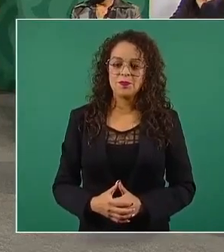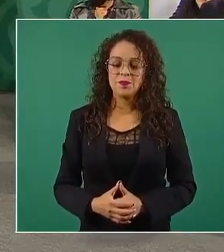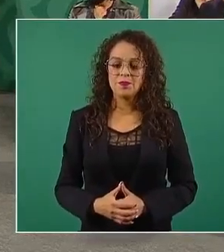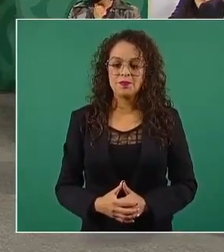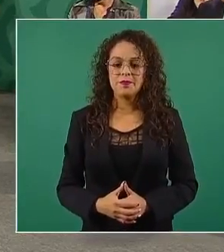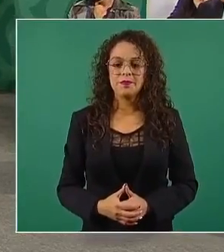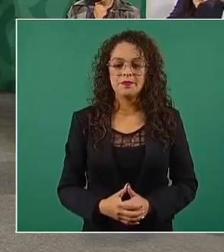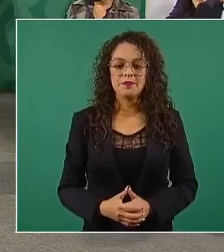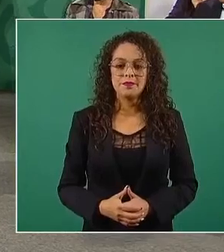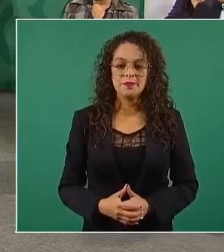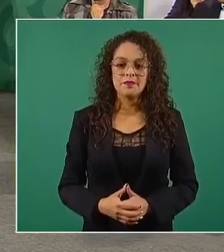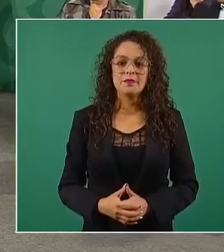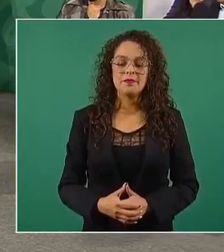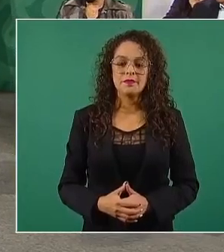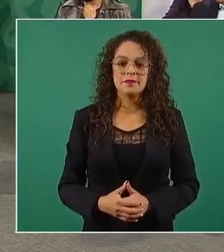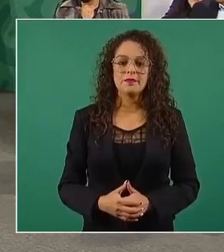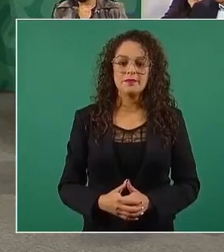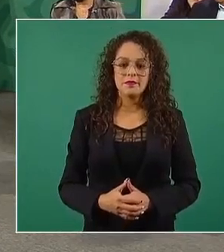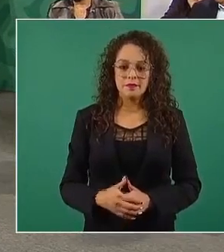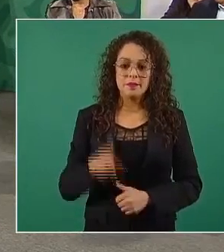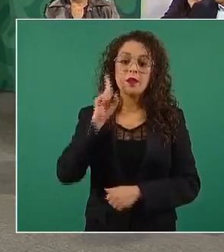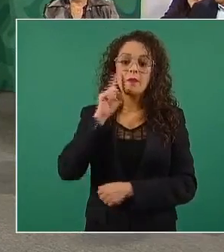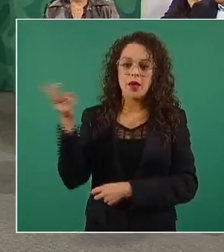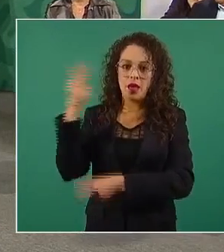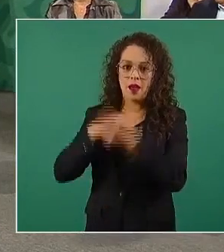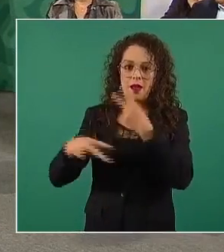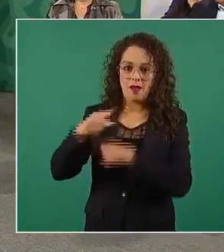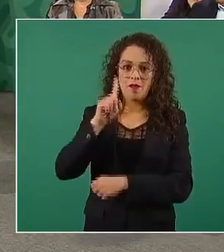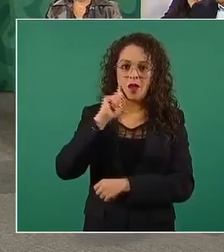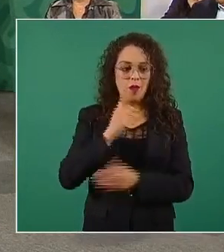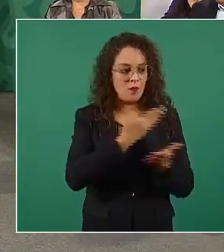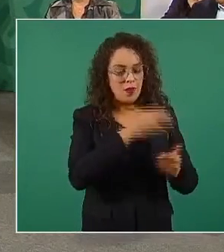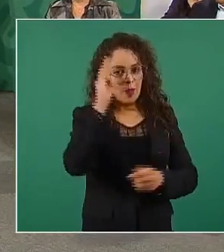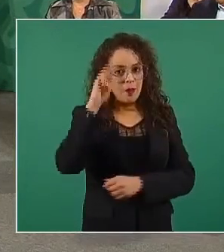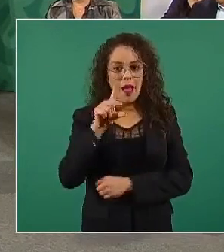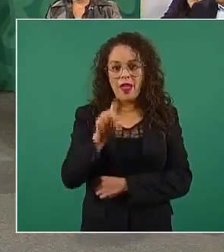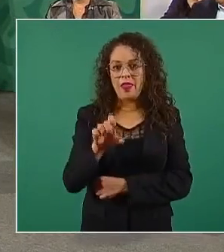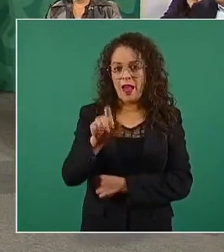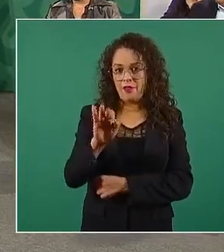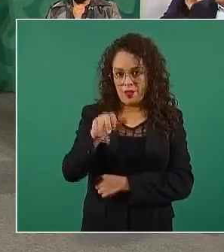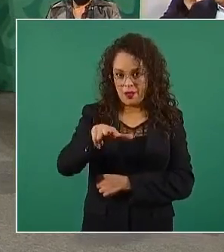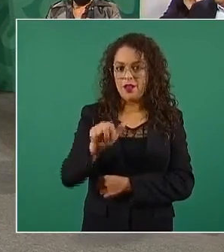bueno, entonces, viene la maestra Delfina mañana, ¿sí?